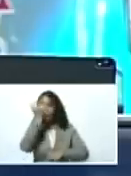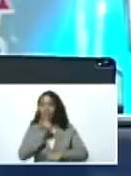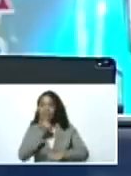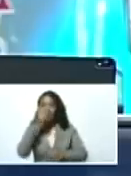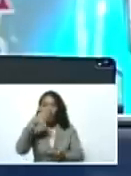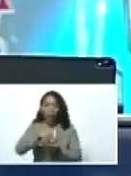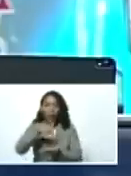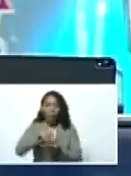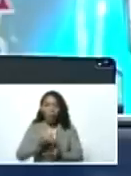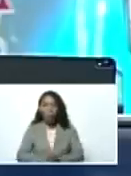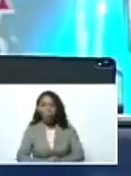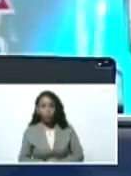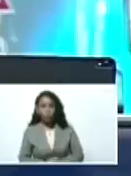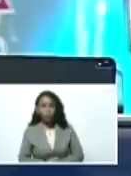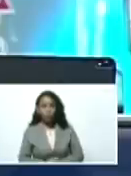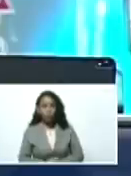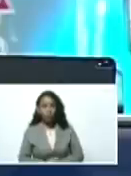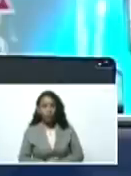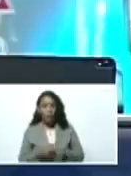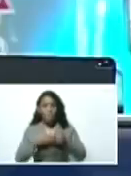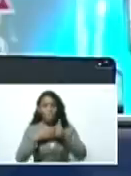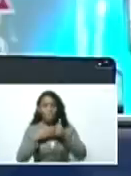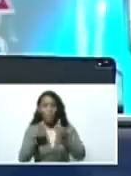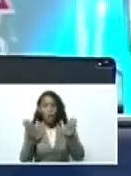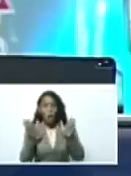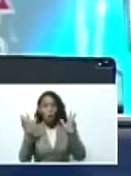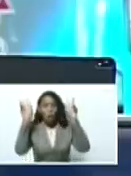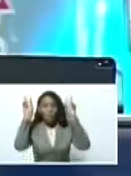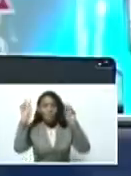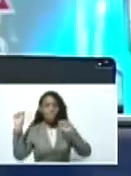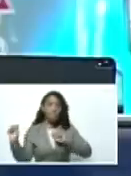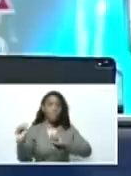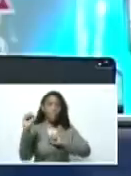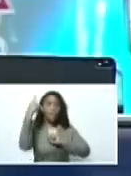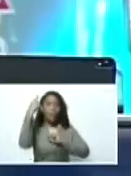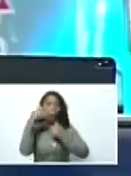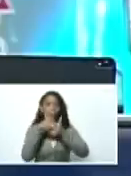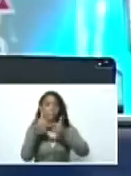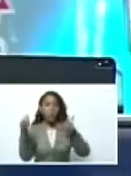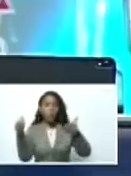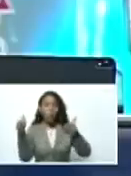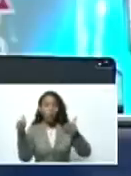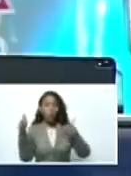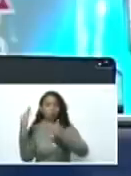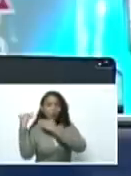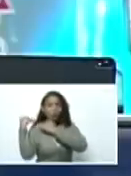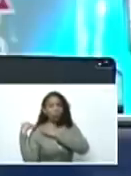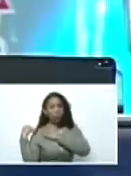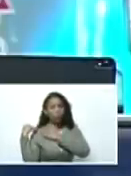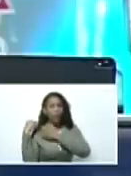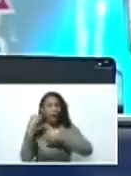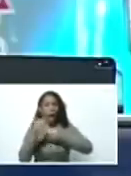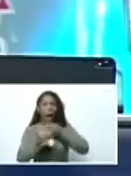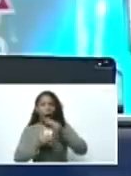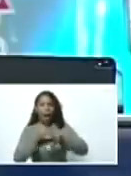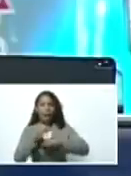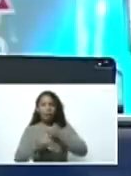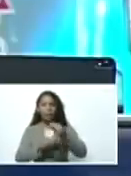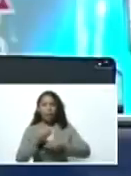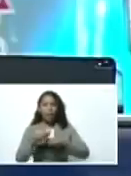estado Carabobo, en la inauguración del primer almacén para carga consolidada